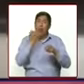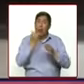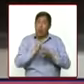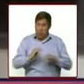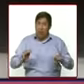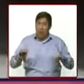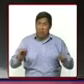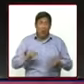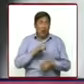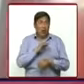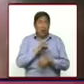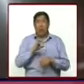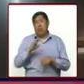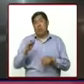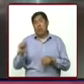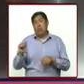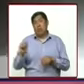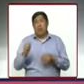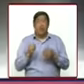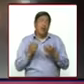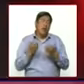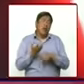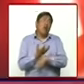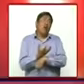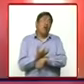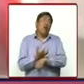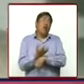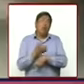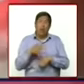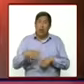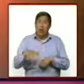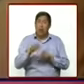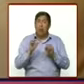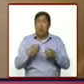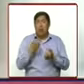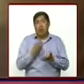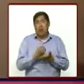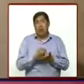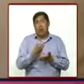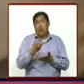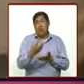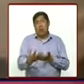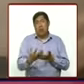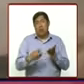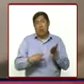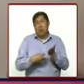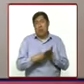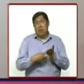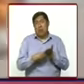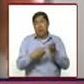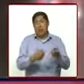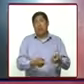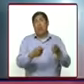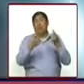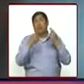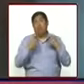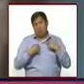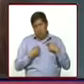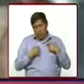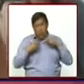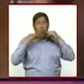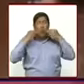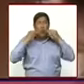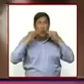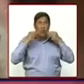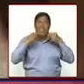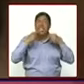a Cochabamba y que estaba pidiendo monedas en ese lugar para poder comprarse un pasaje y volver nuevamente. Según